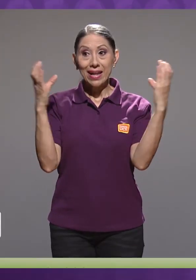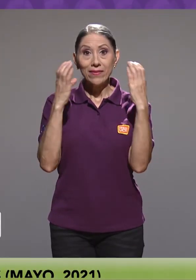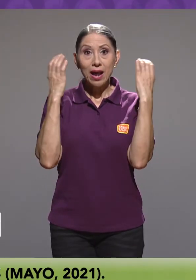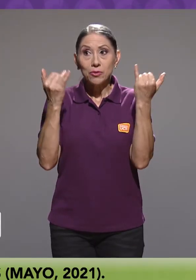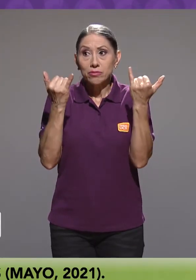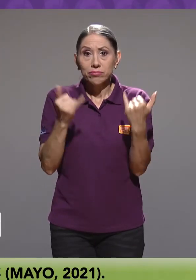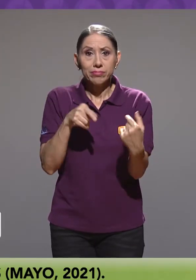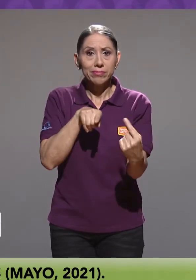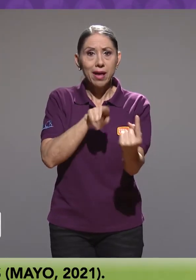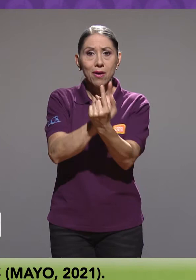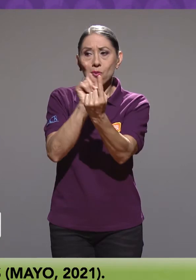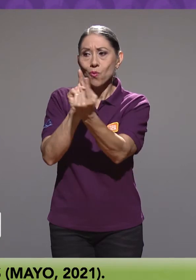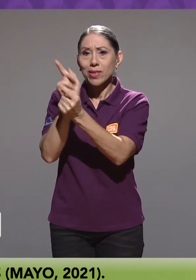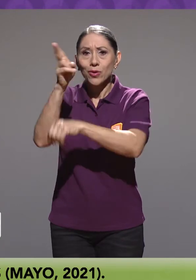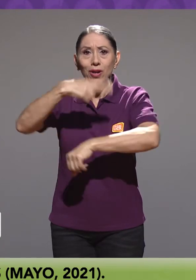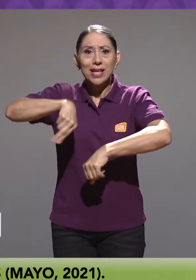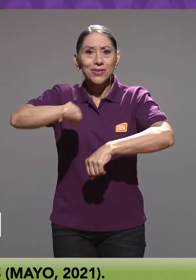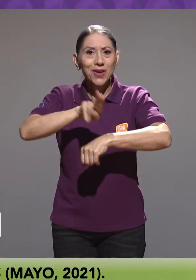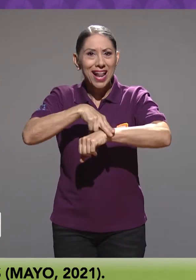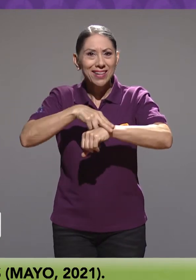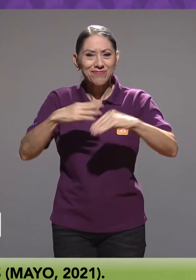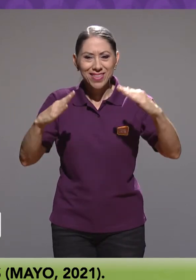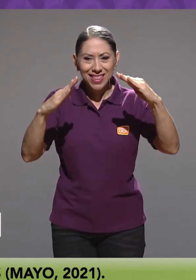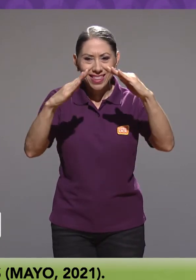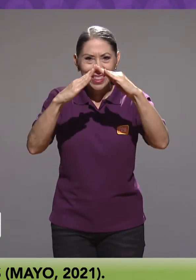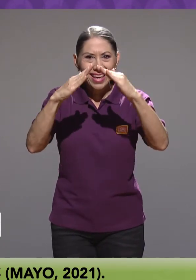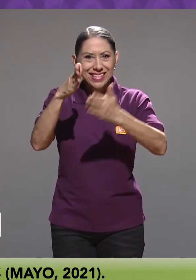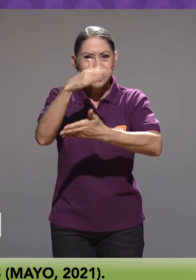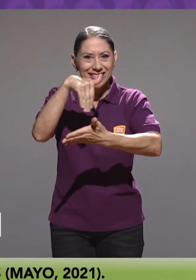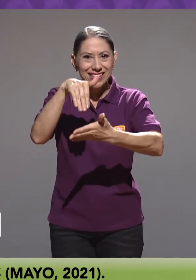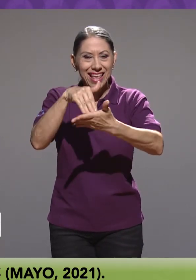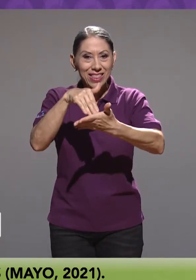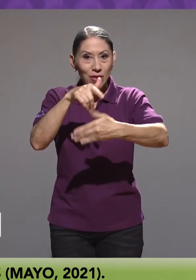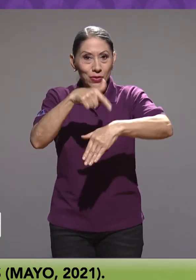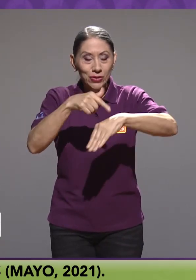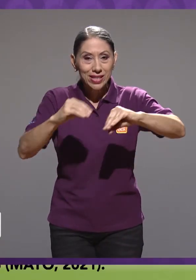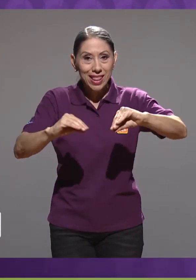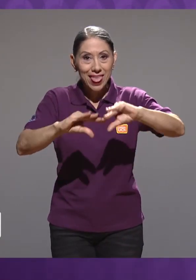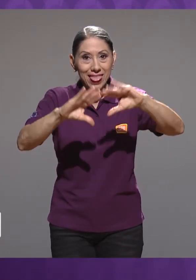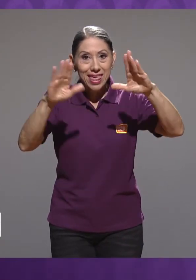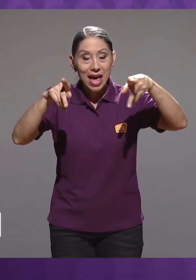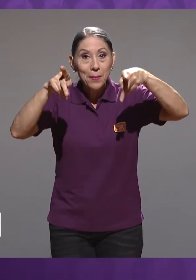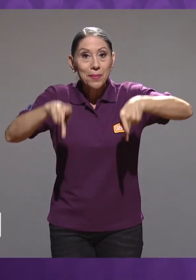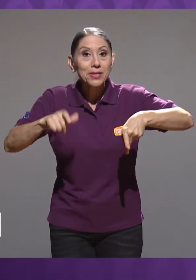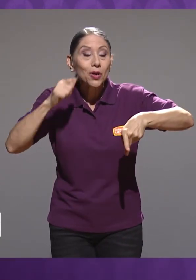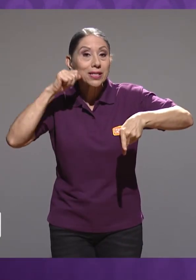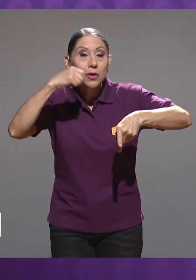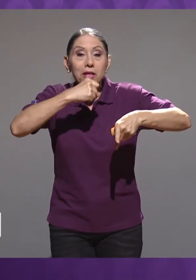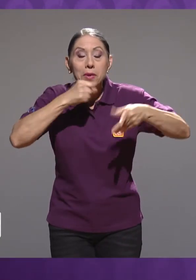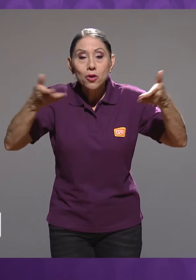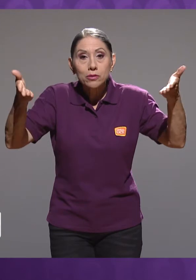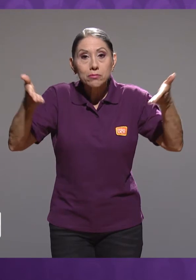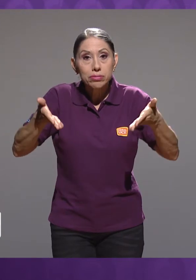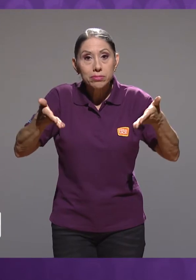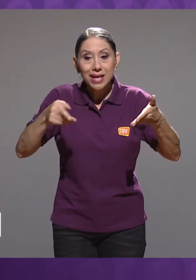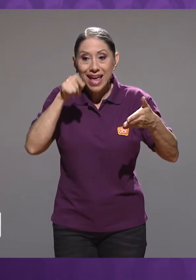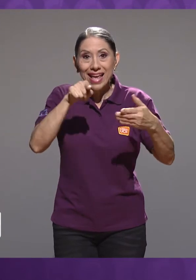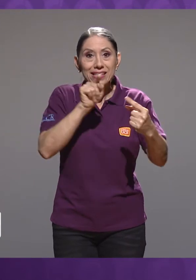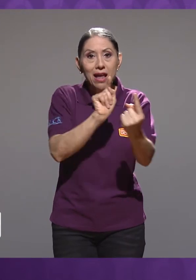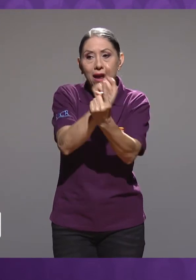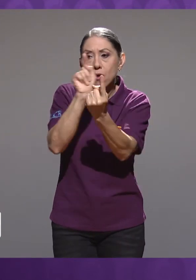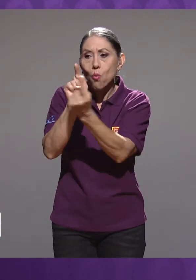Celebramos el Encuentro Nacional de Centros de Día para personas adultas mayores, un encuentro